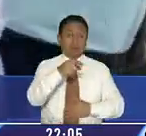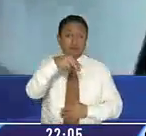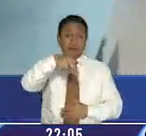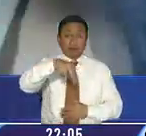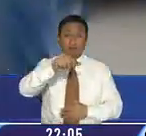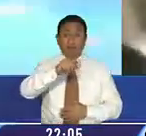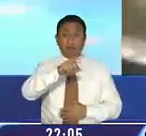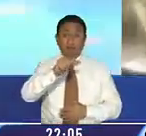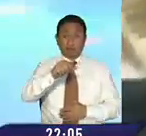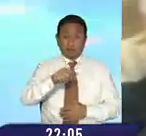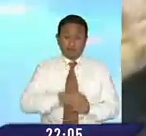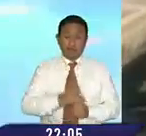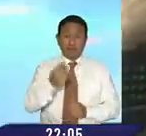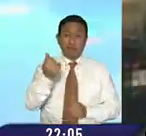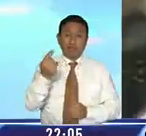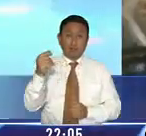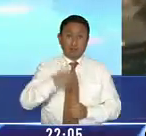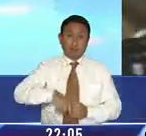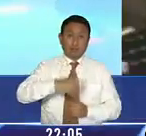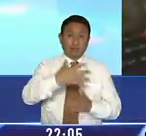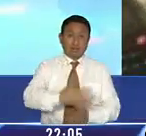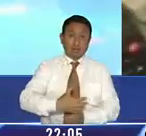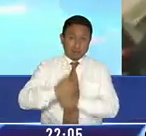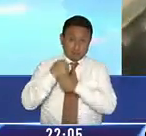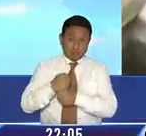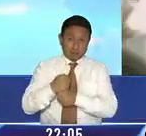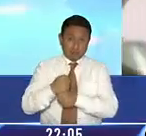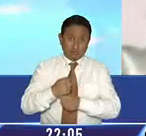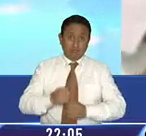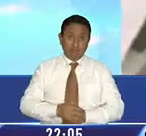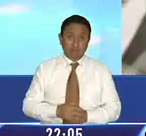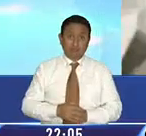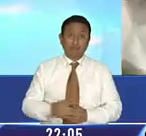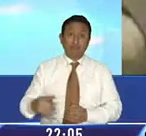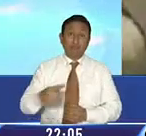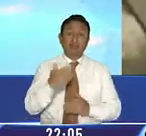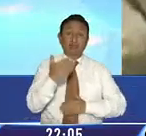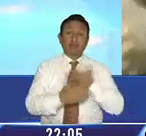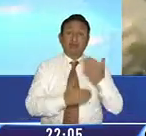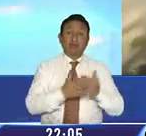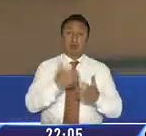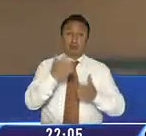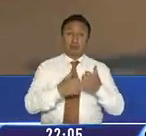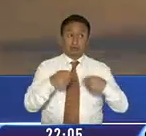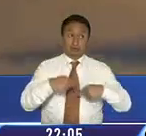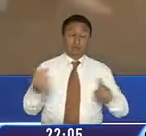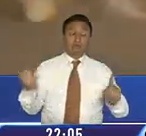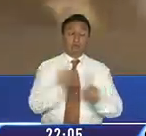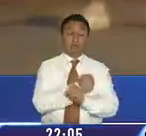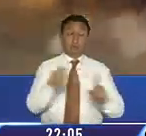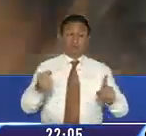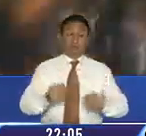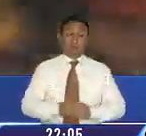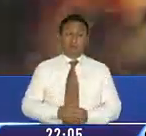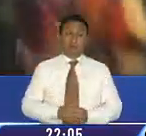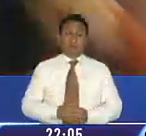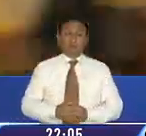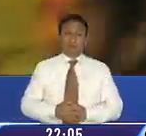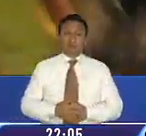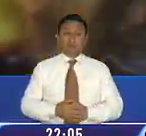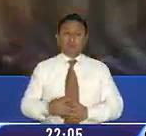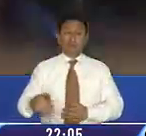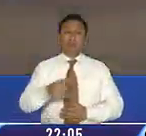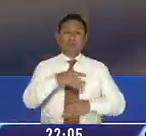la retención de dinero de los inversionistas desató una ola de violencia sin precedentes en